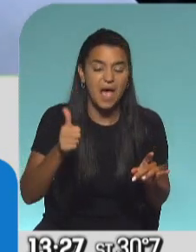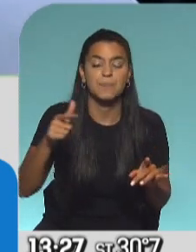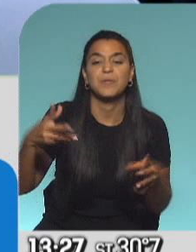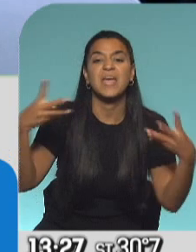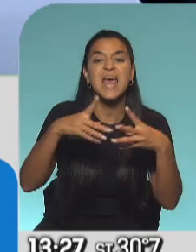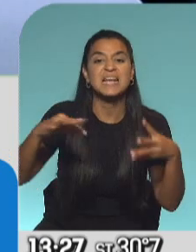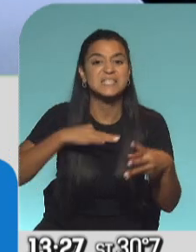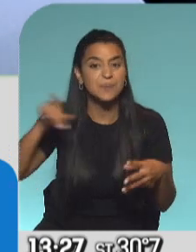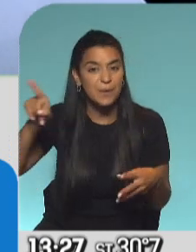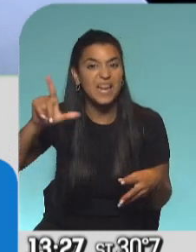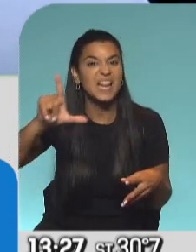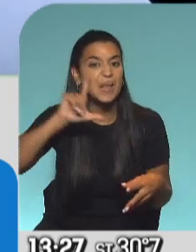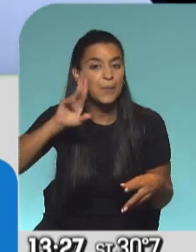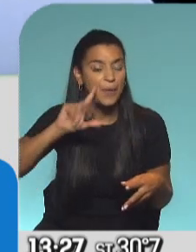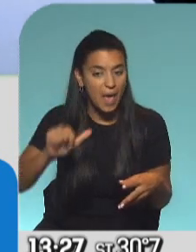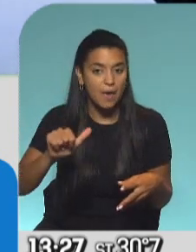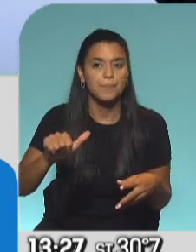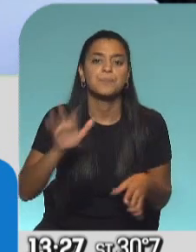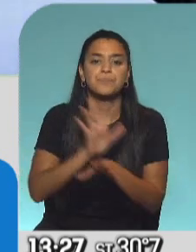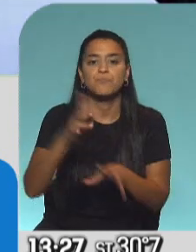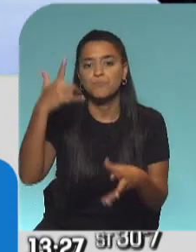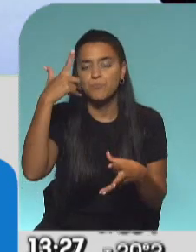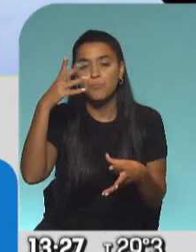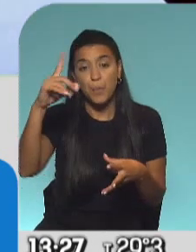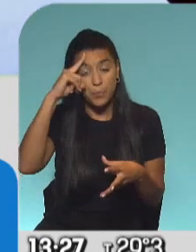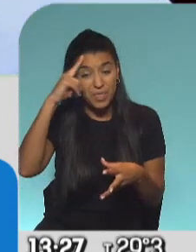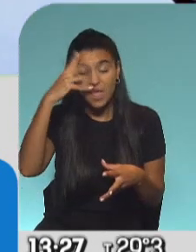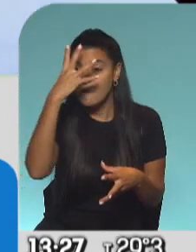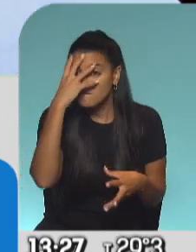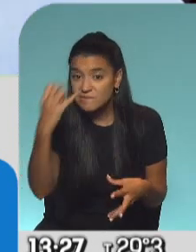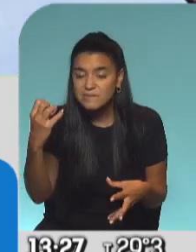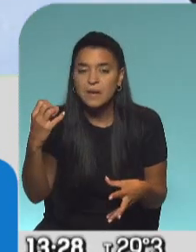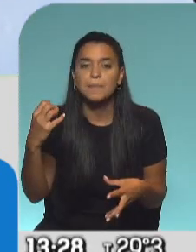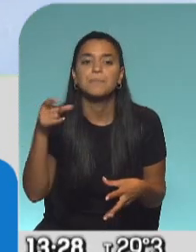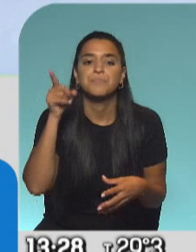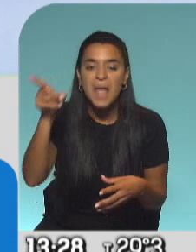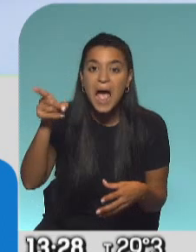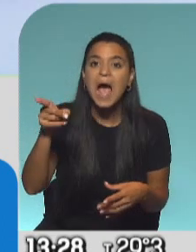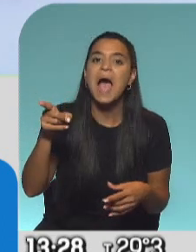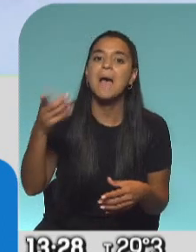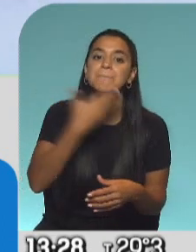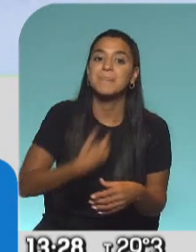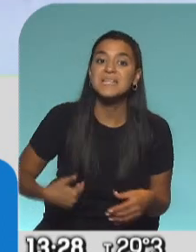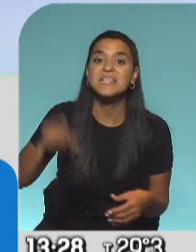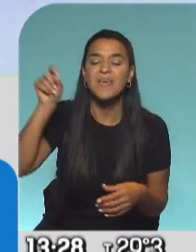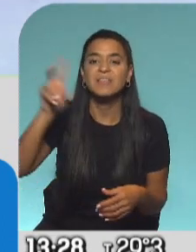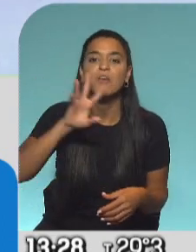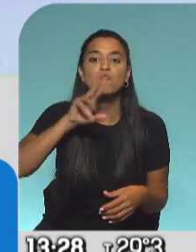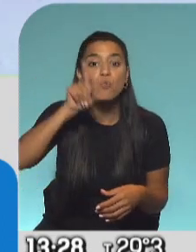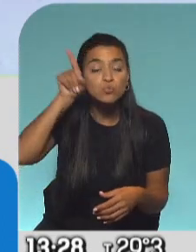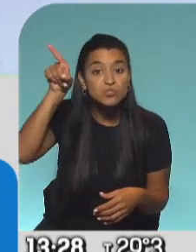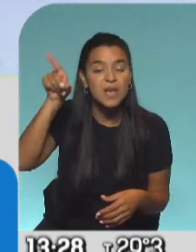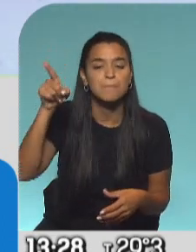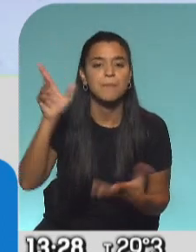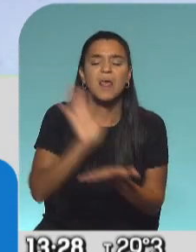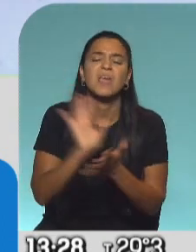Libia, Biden convenció a Medvedev, en ese momento el presidente de Rusia, para que